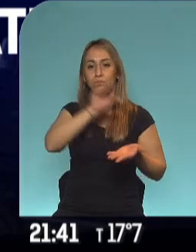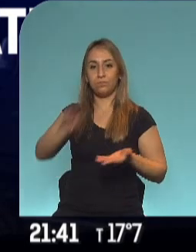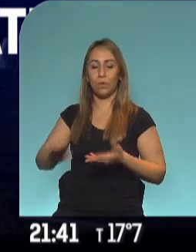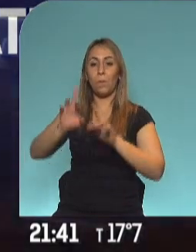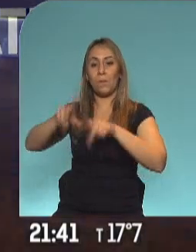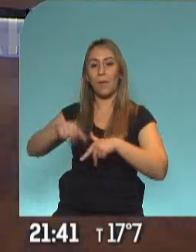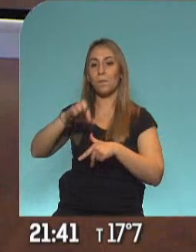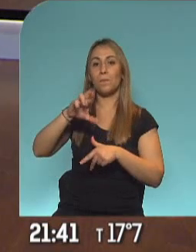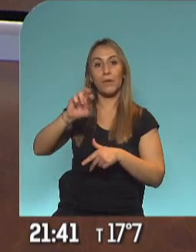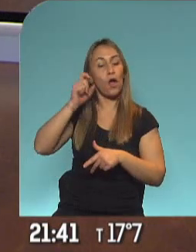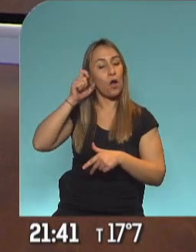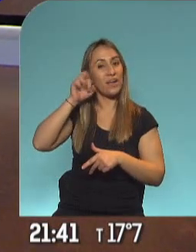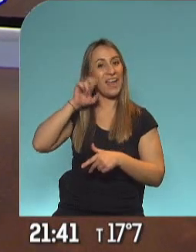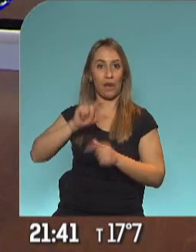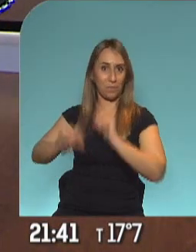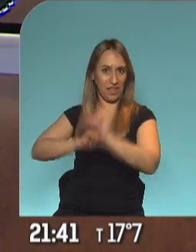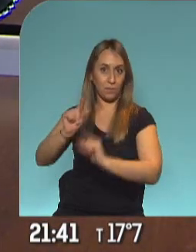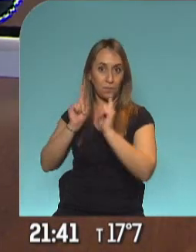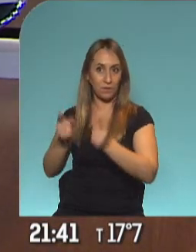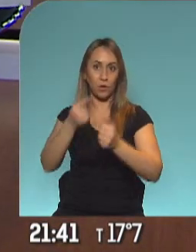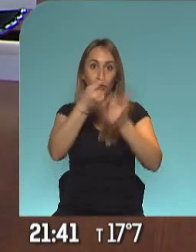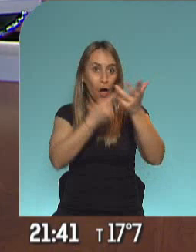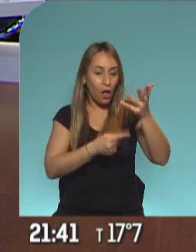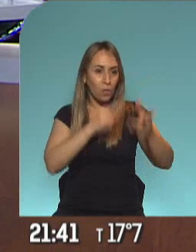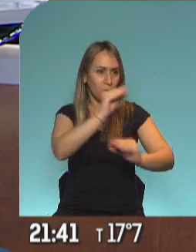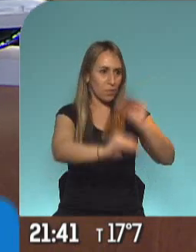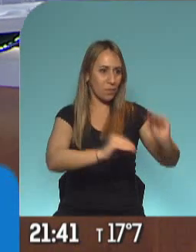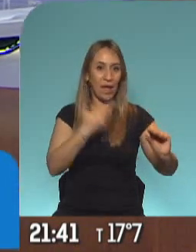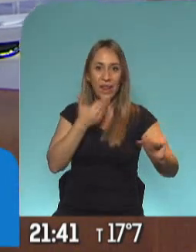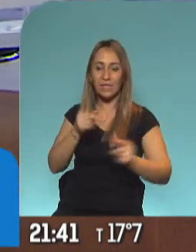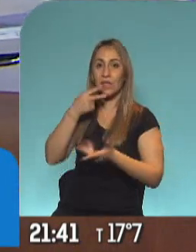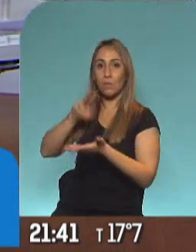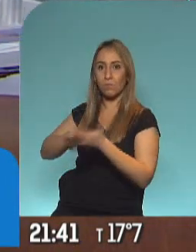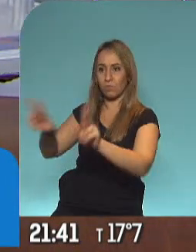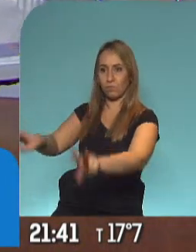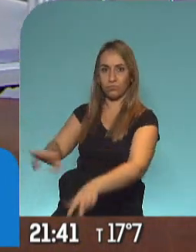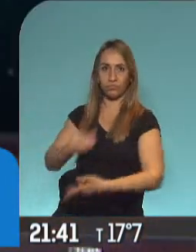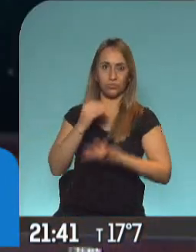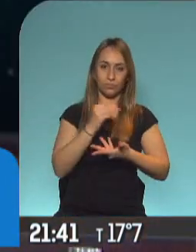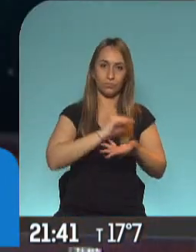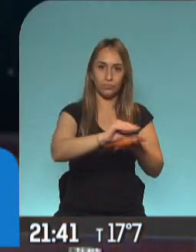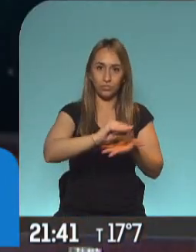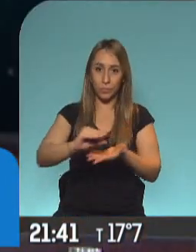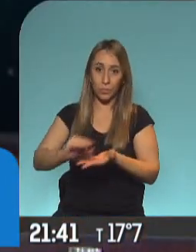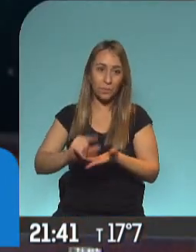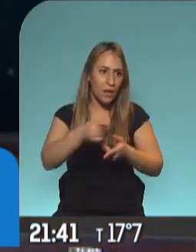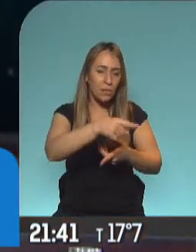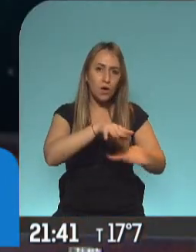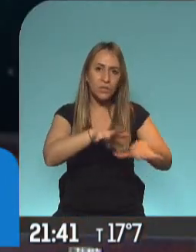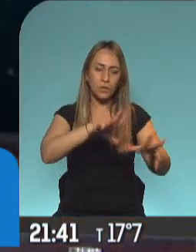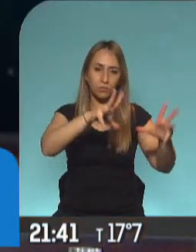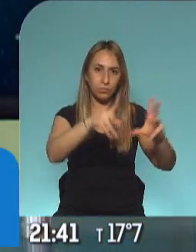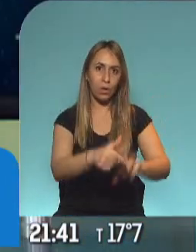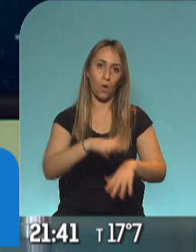recaudación que logre tener las arcas del Estado, se van a aportar directamente a todo consecuencia de la crisis económica generada